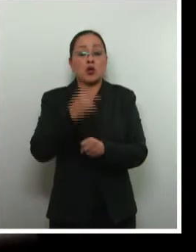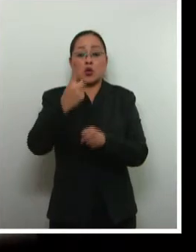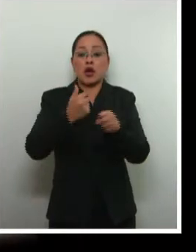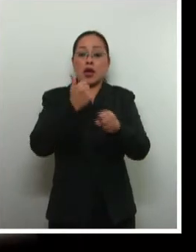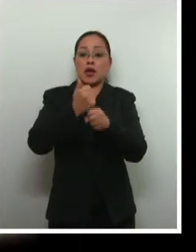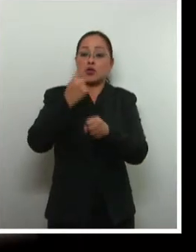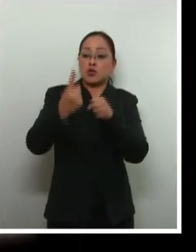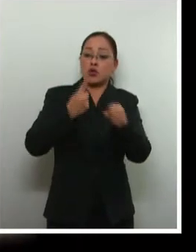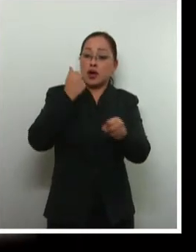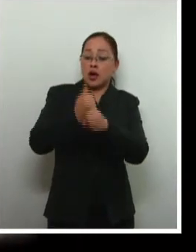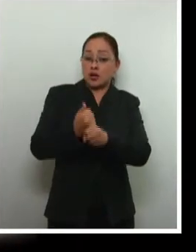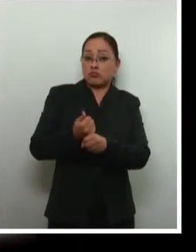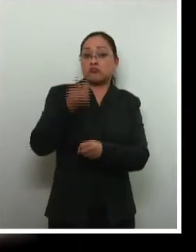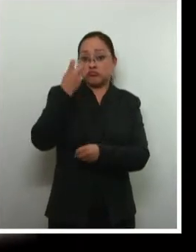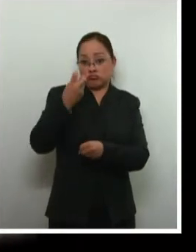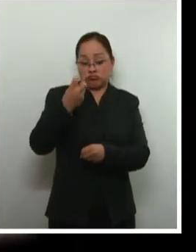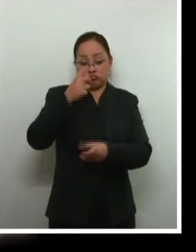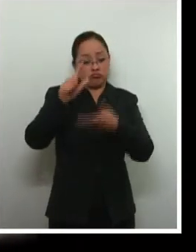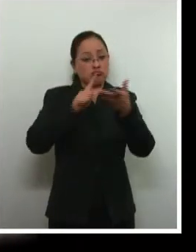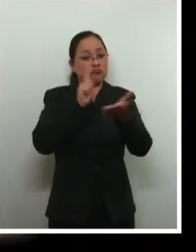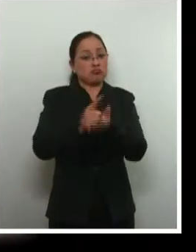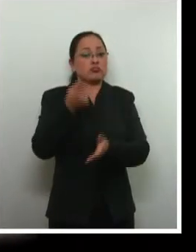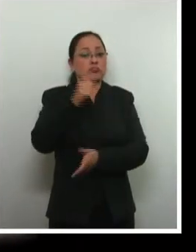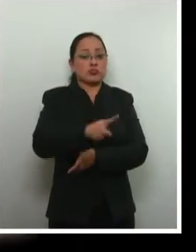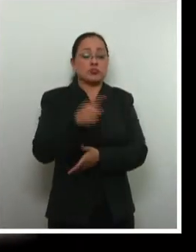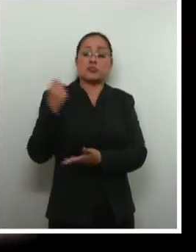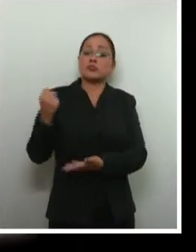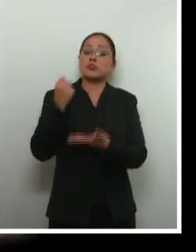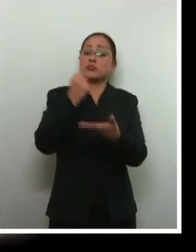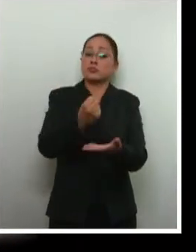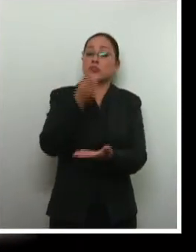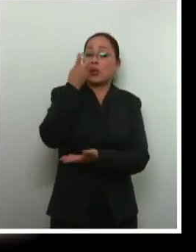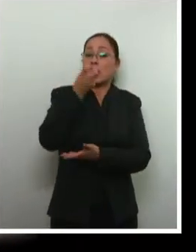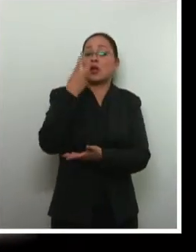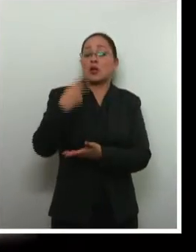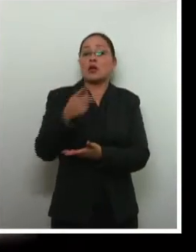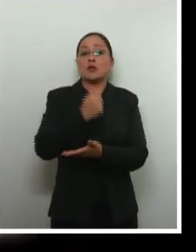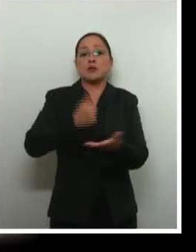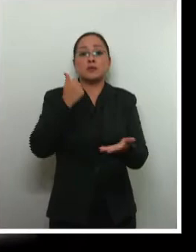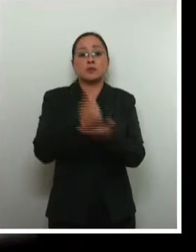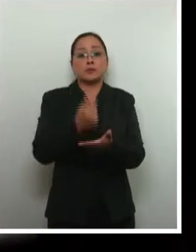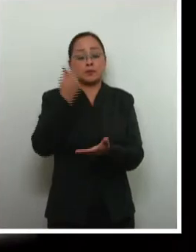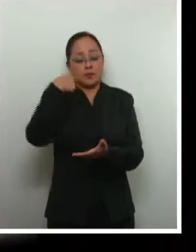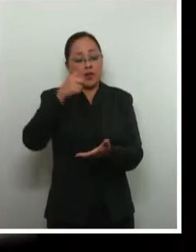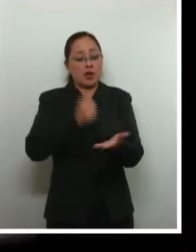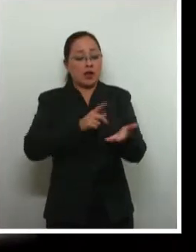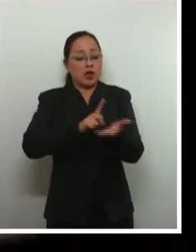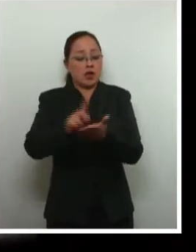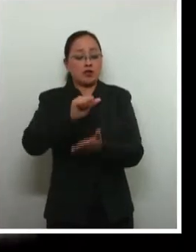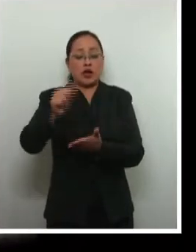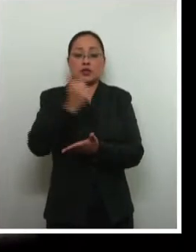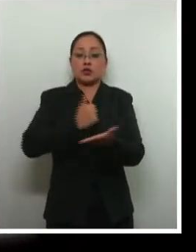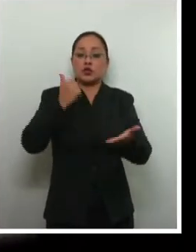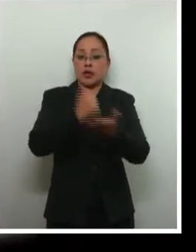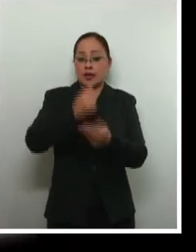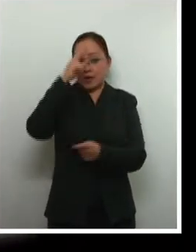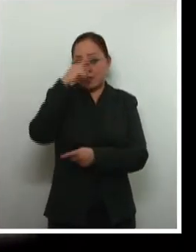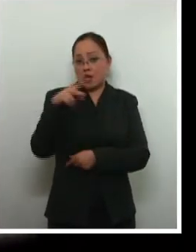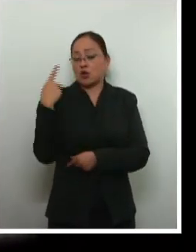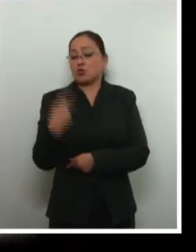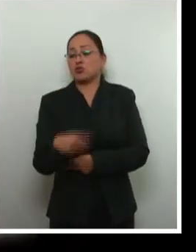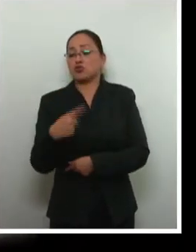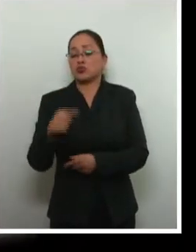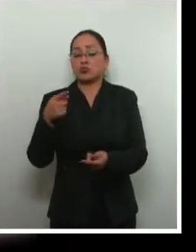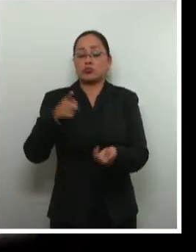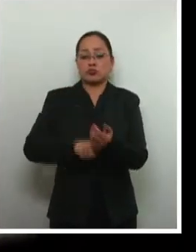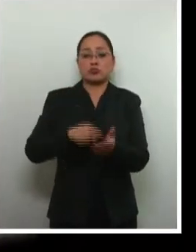anual, por lo tanto, el fondo de capitalidad a que tiene derecho la Ciudad de México, según